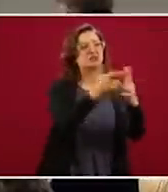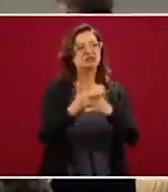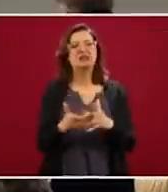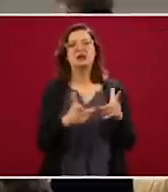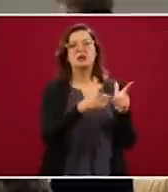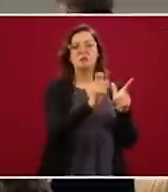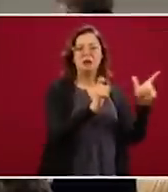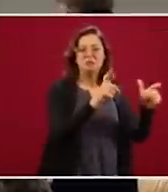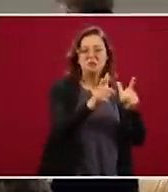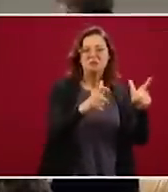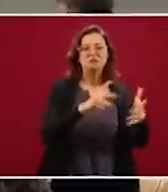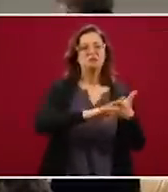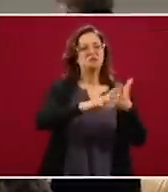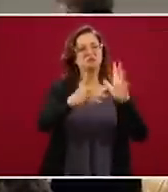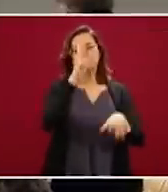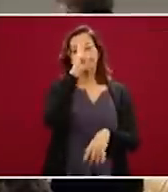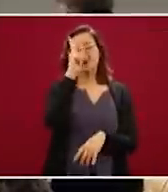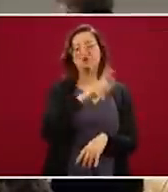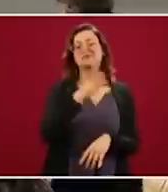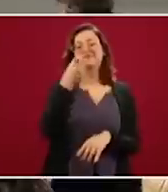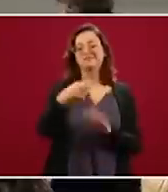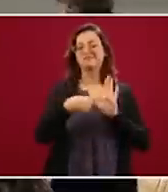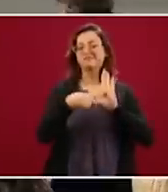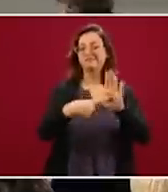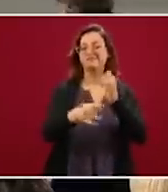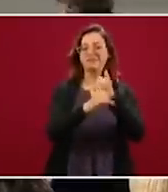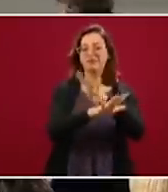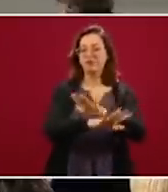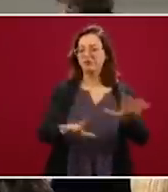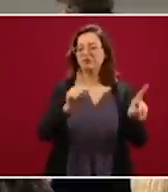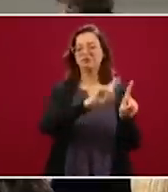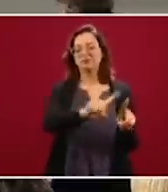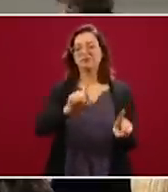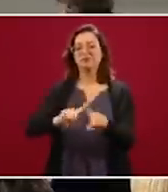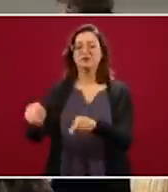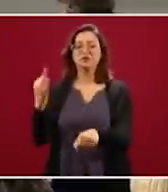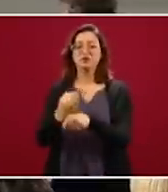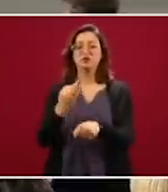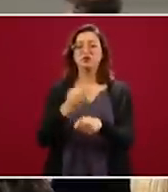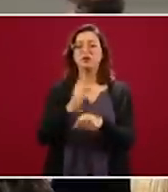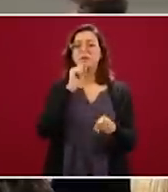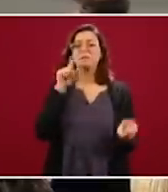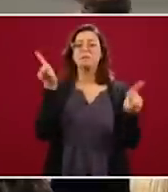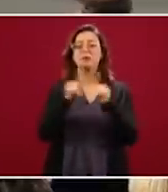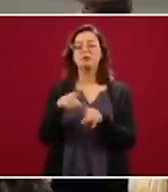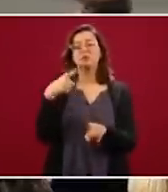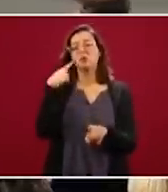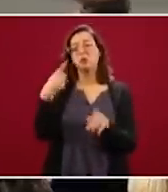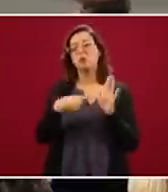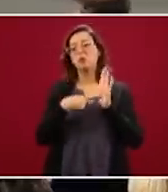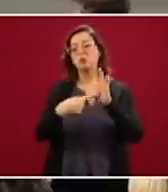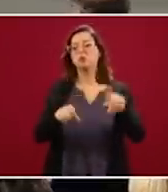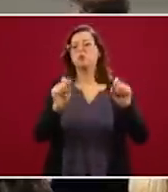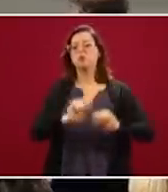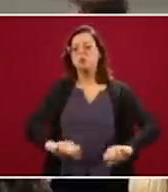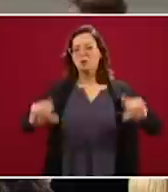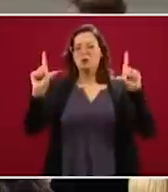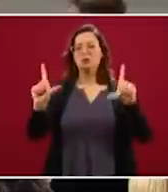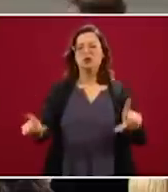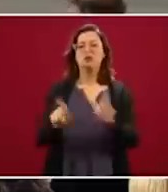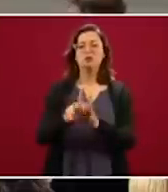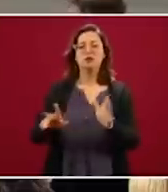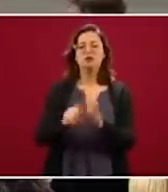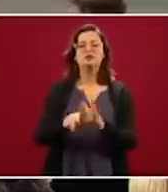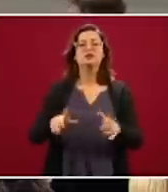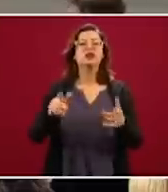tipo de materiales, y vamos a mostrar los gráficos para hablar de los mensajes que en espectaculares, en la prensa y